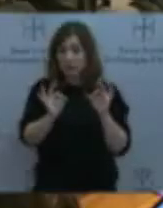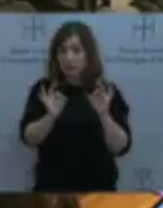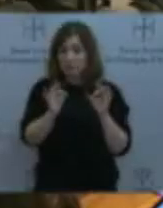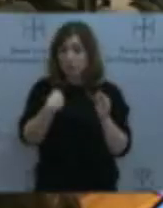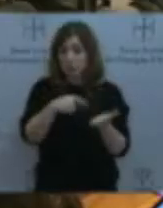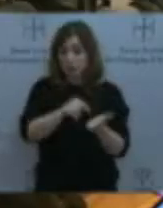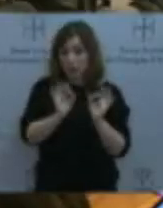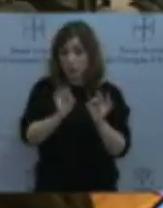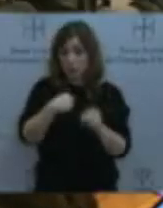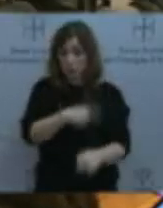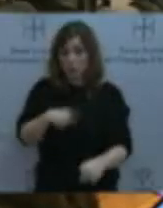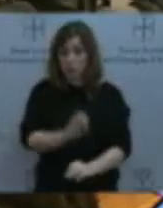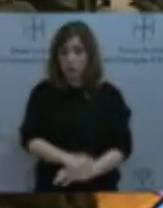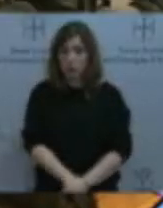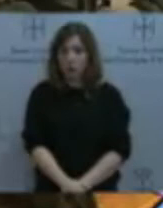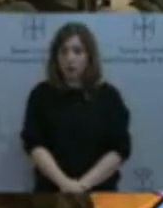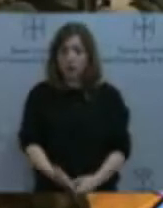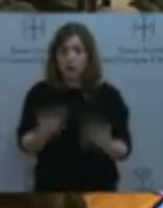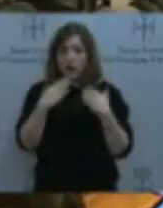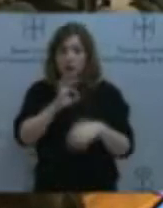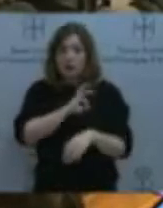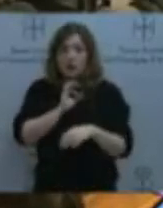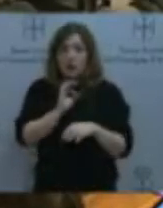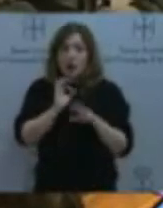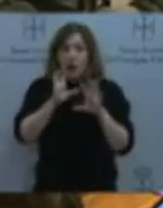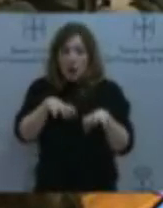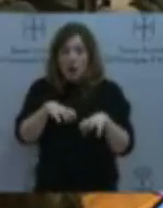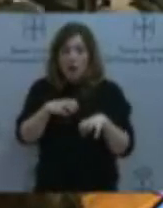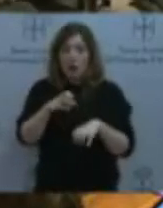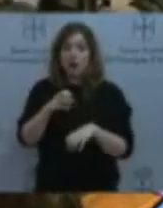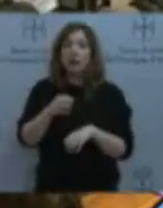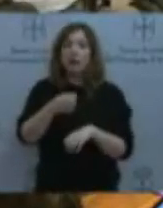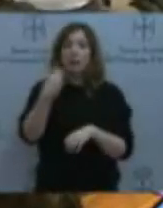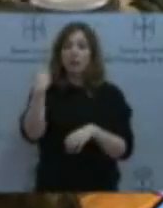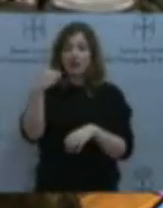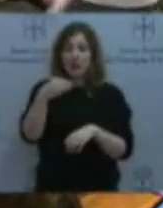responder. Gracias, señor León. Señor presidente, tiene la palabra.